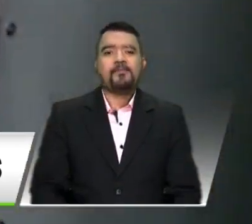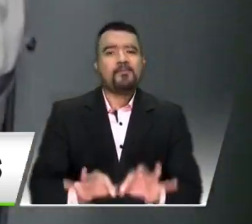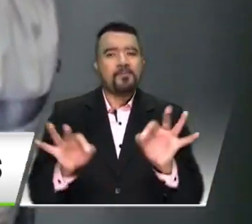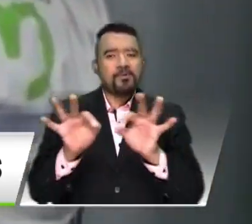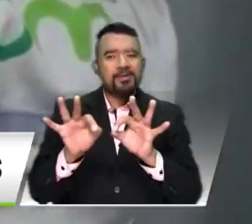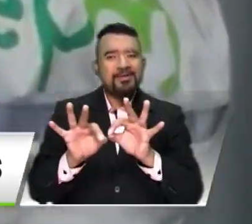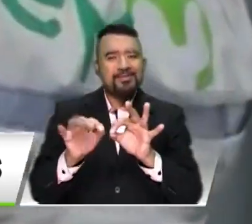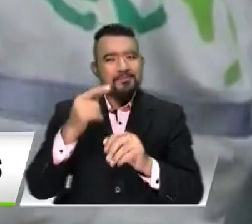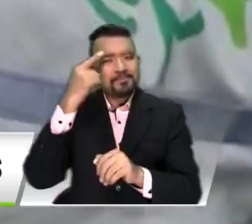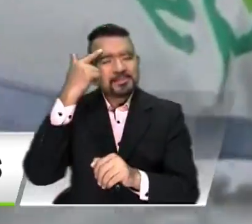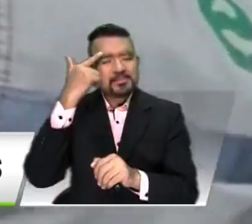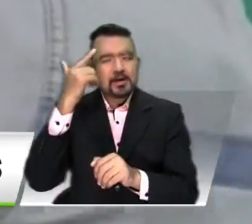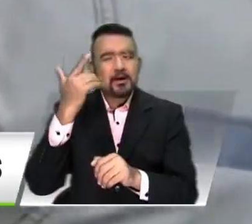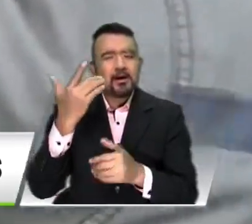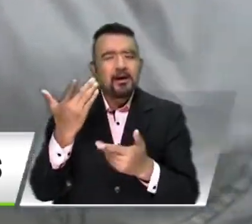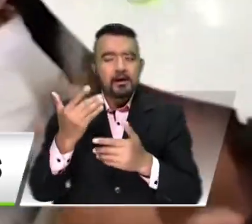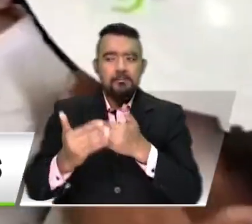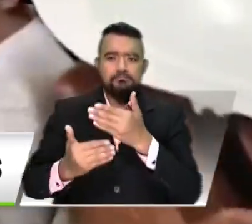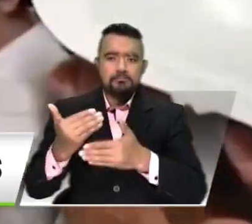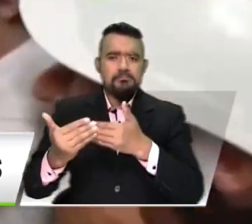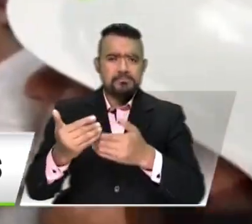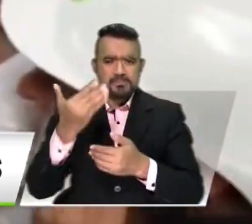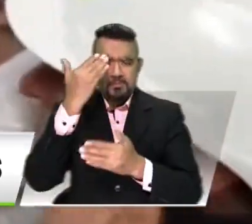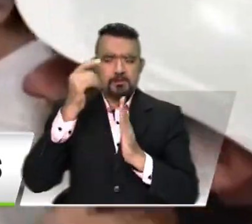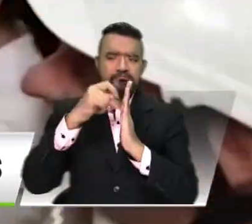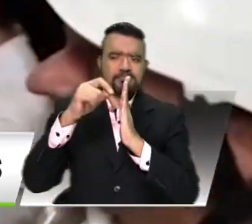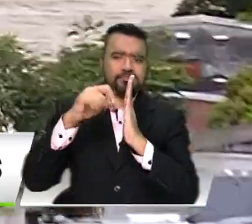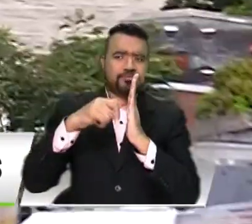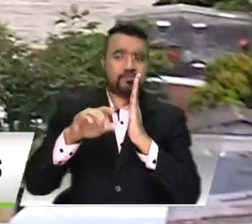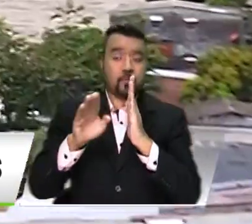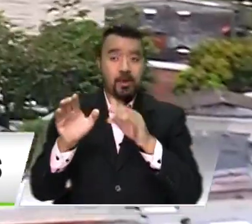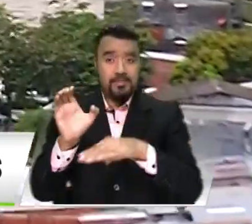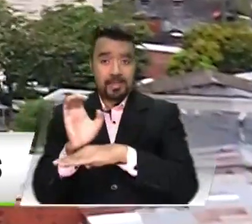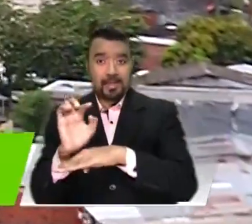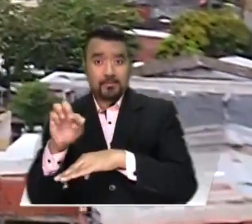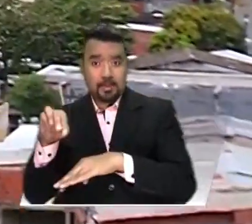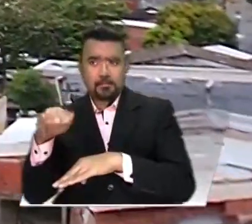este requisito de la Unidad Nacional de Gestión del Riesgo, la